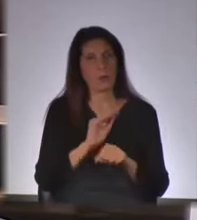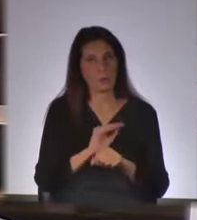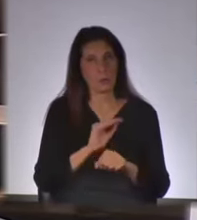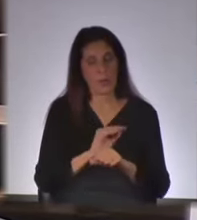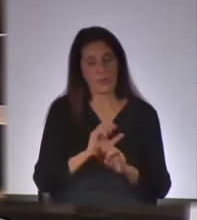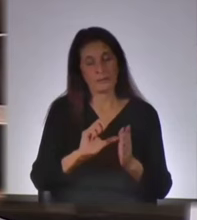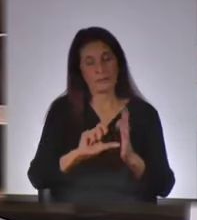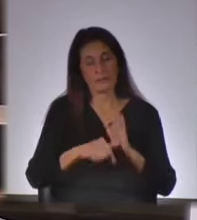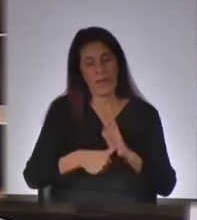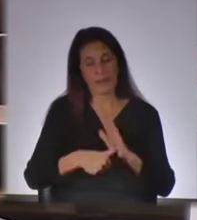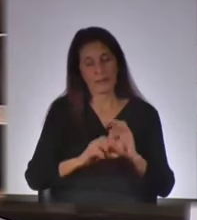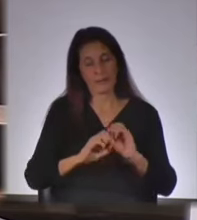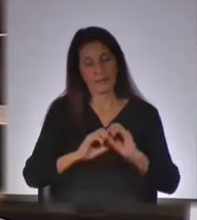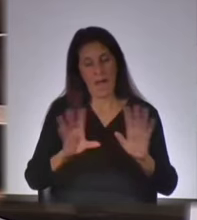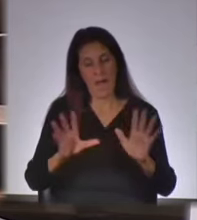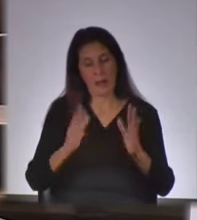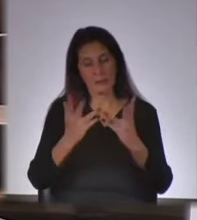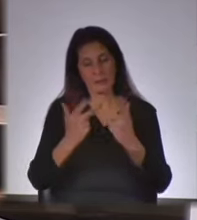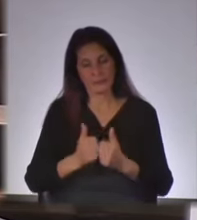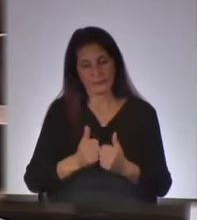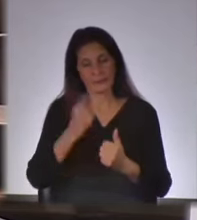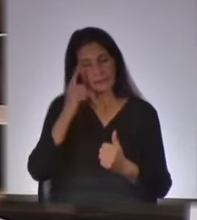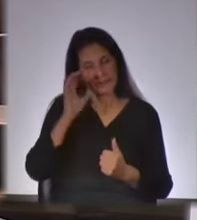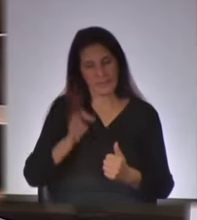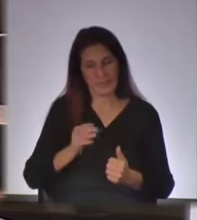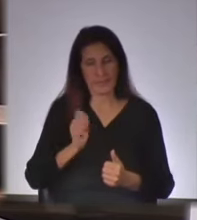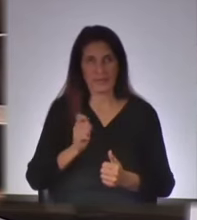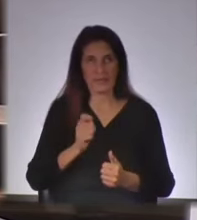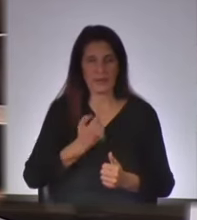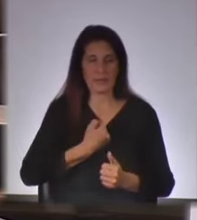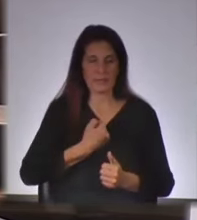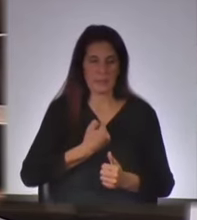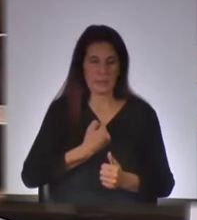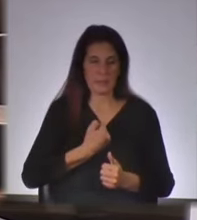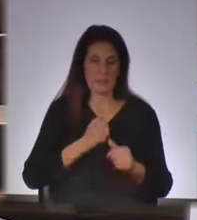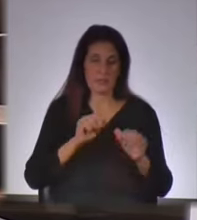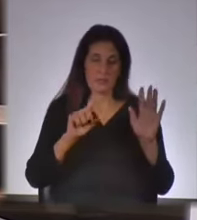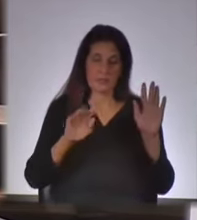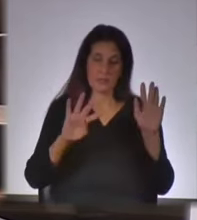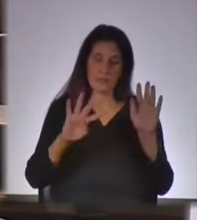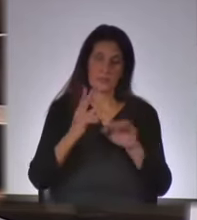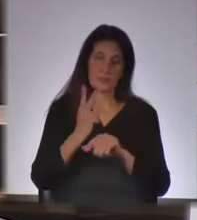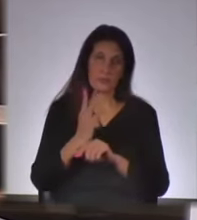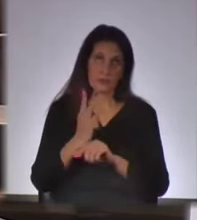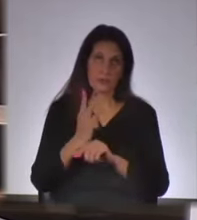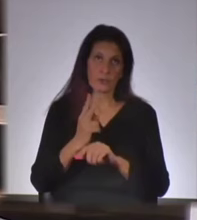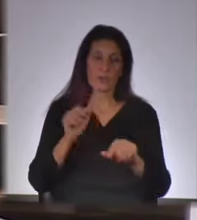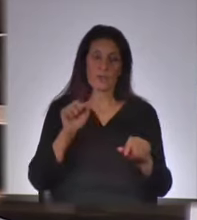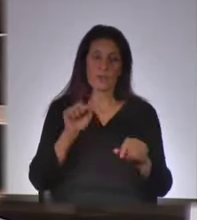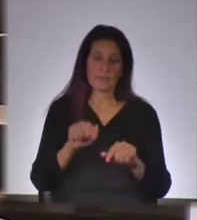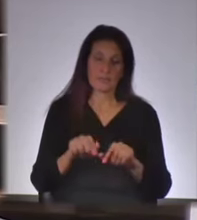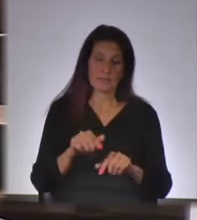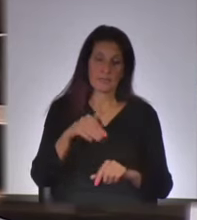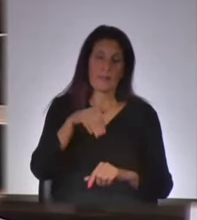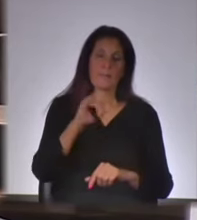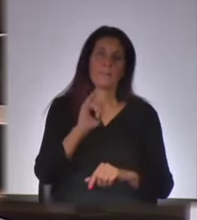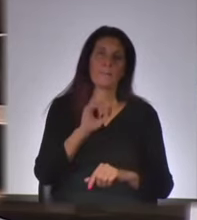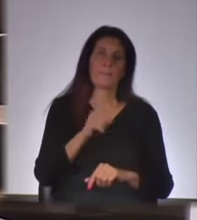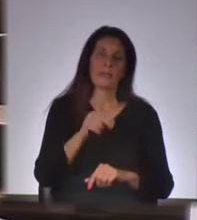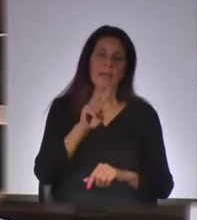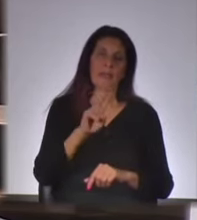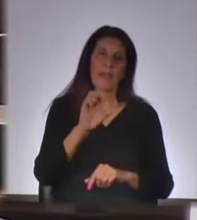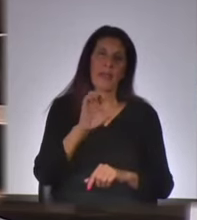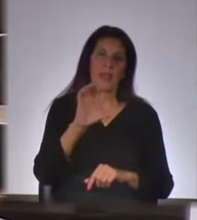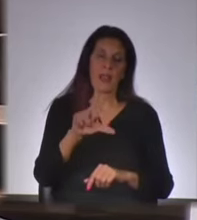a pesar de los asesinos quedan 192 y para ello nos vi a miguel hernández cuando dice quiero